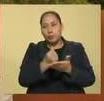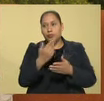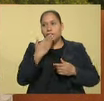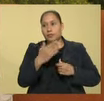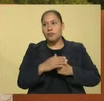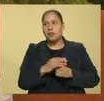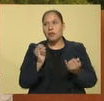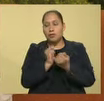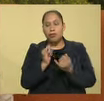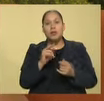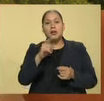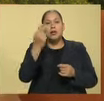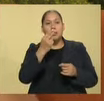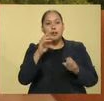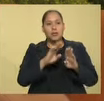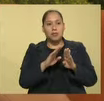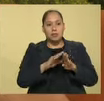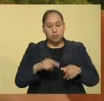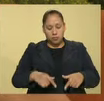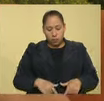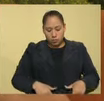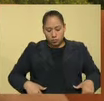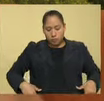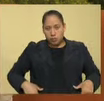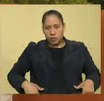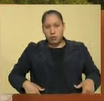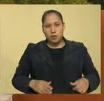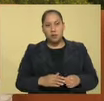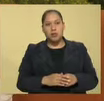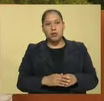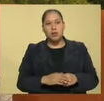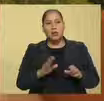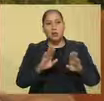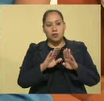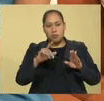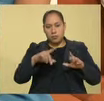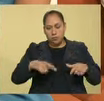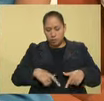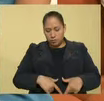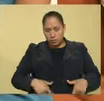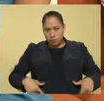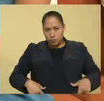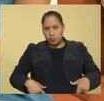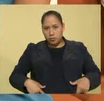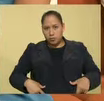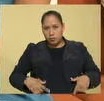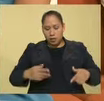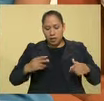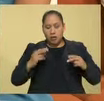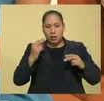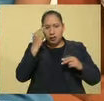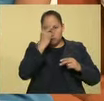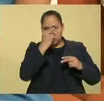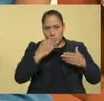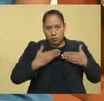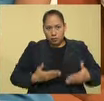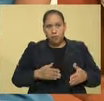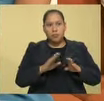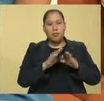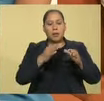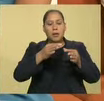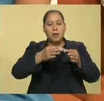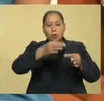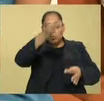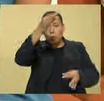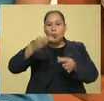es que también el corte imperio, que es el corte que como es como si la cintura llegara abajo del busto, la verdad es que hace que las piernas se vean mucho